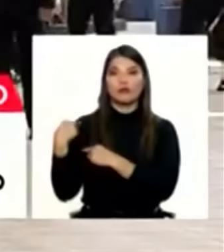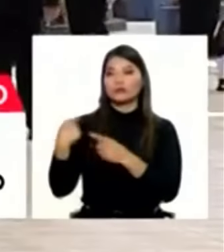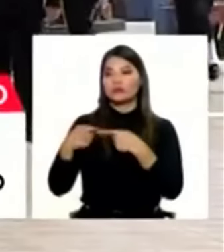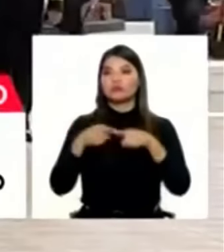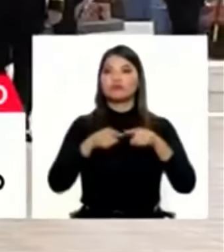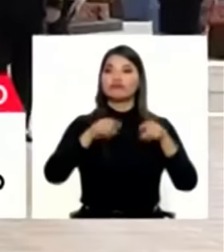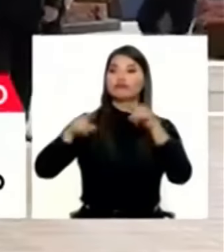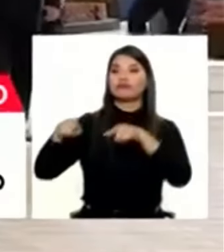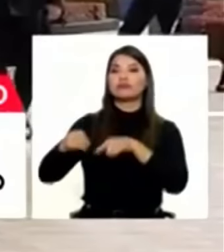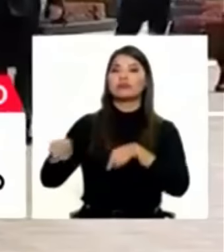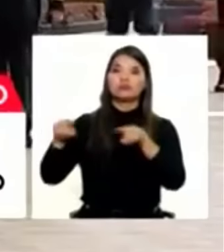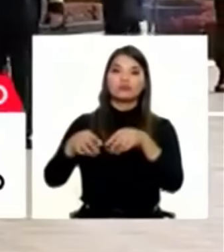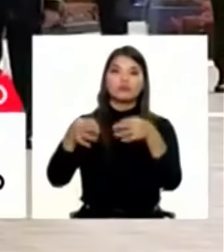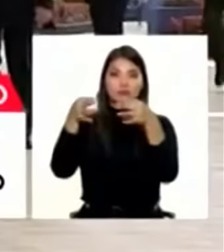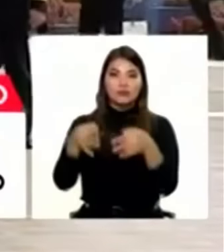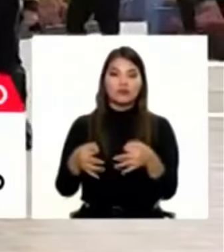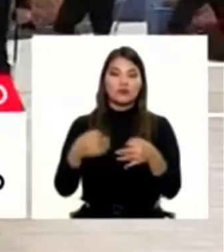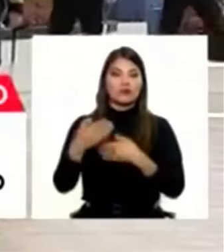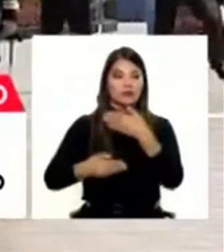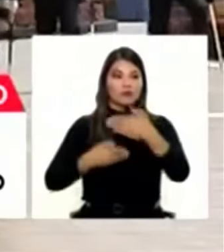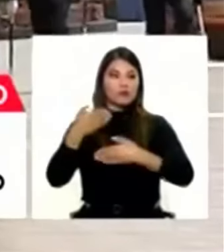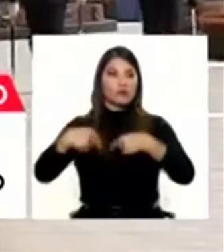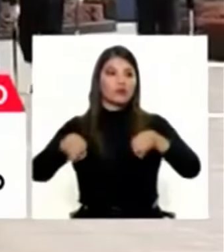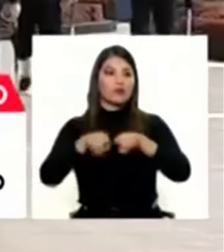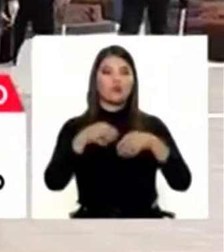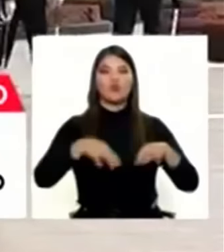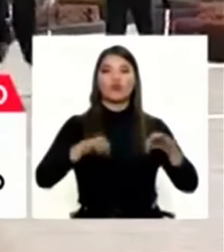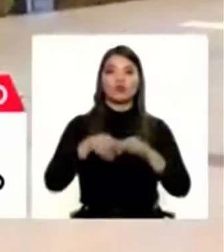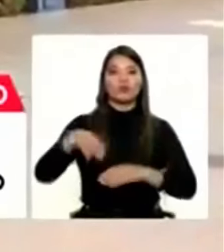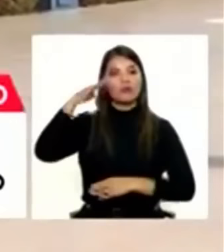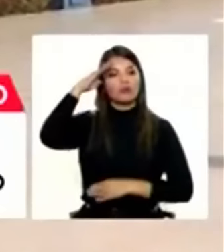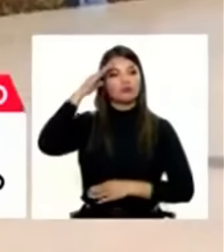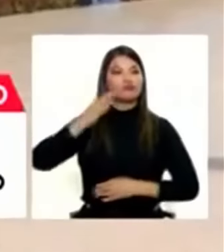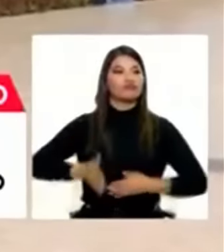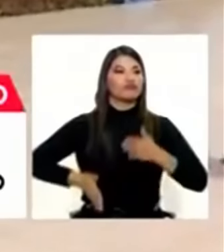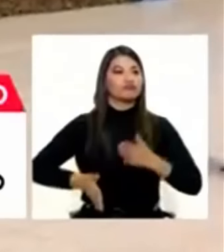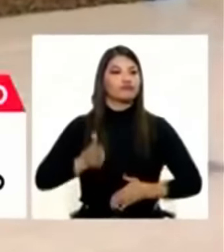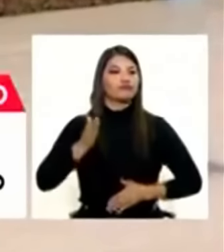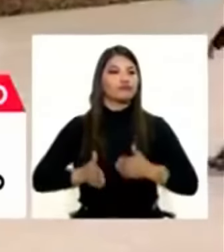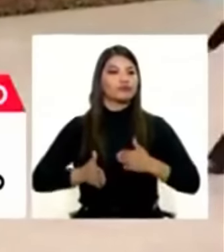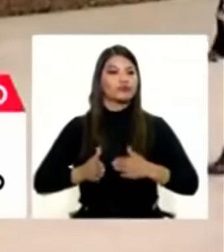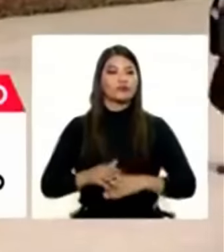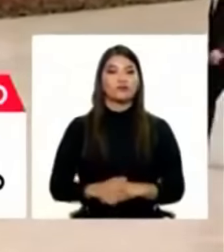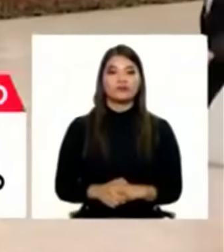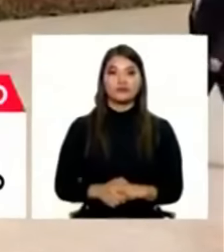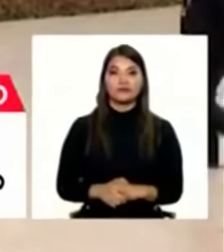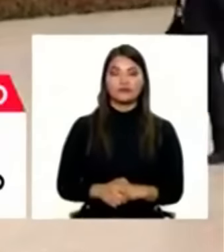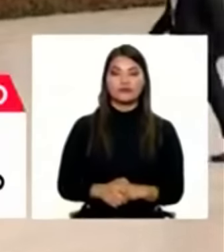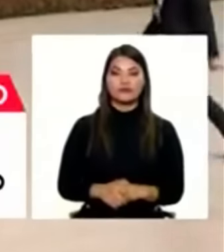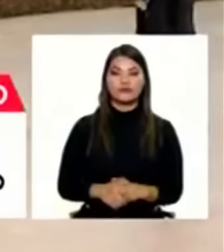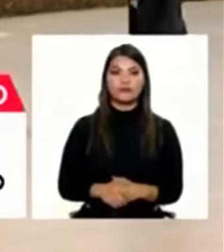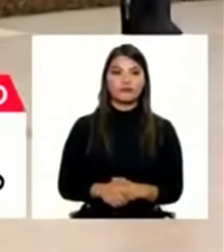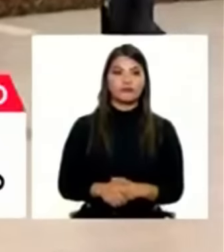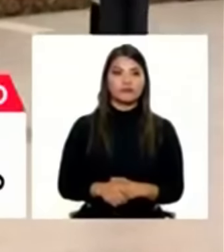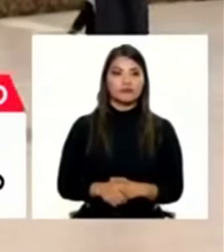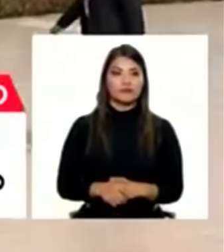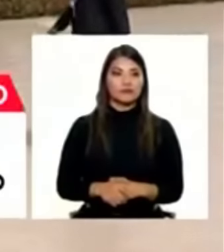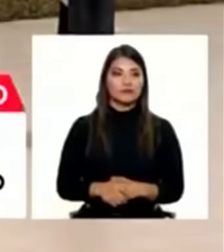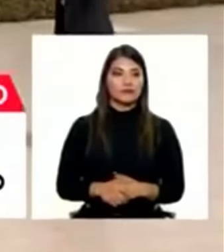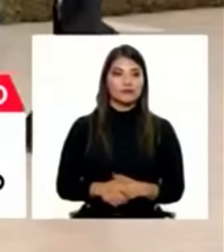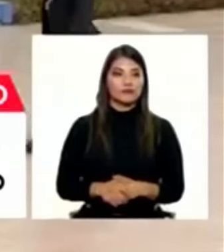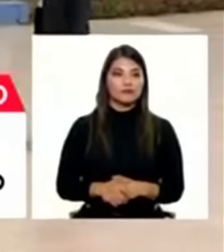diplomáticos que están debidamente acreditados en nuestro país. También están los comandantes generales